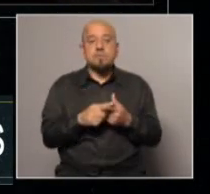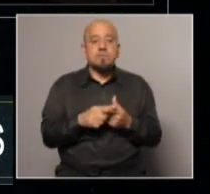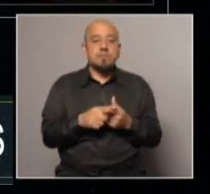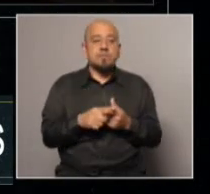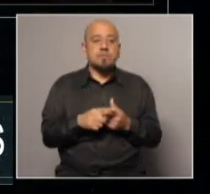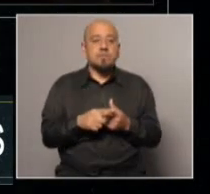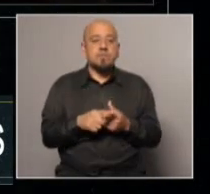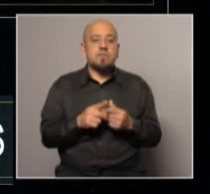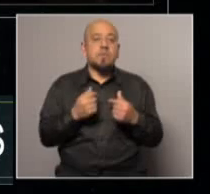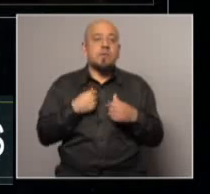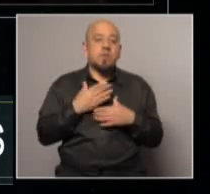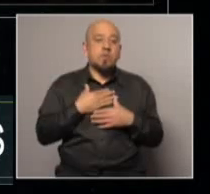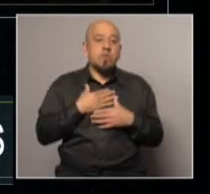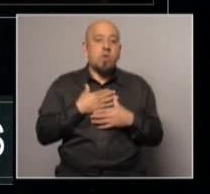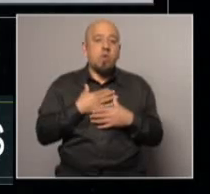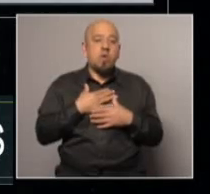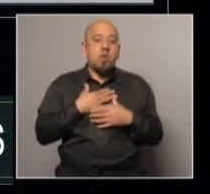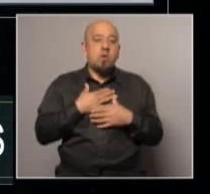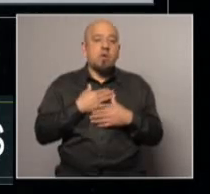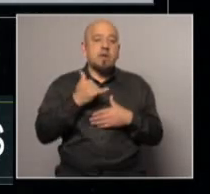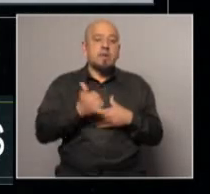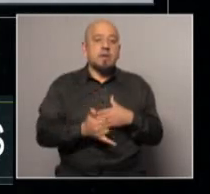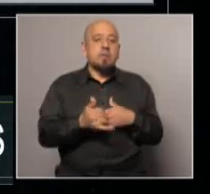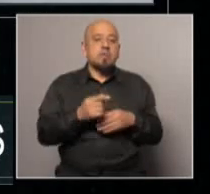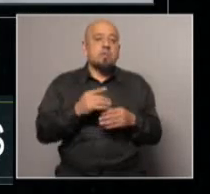Yo no descarto la posibilidad de que tengamos otro tipo